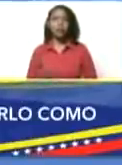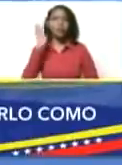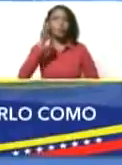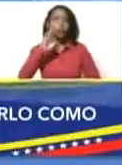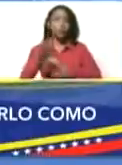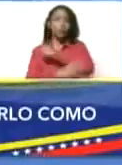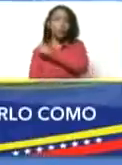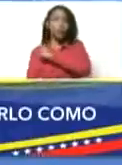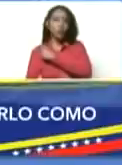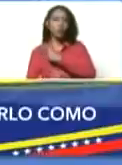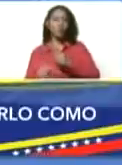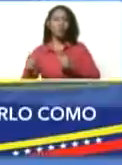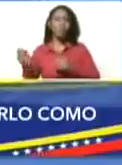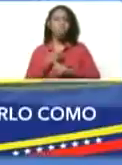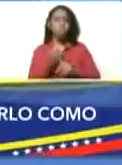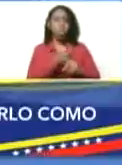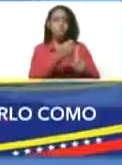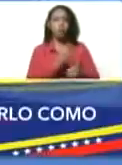vilipendiado,